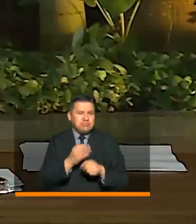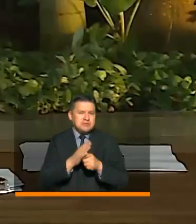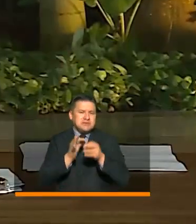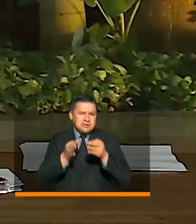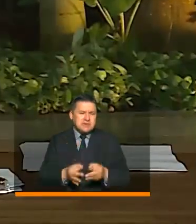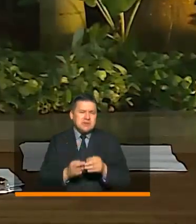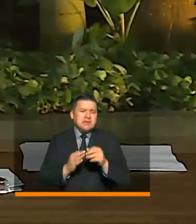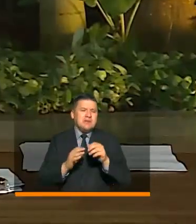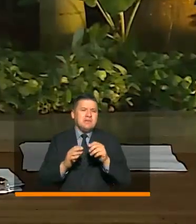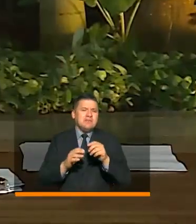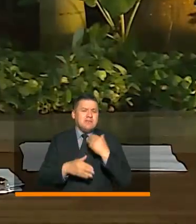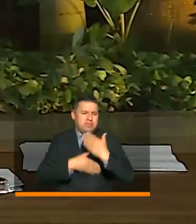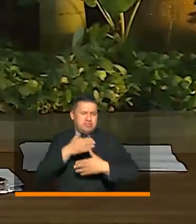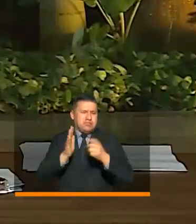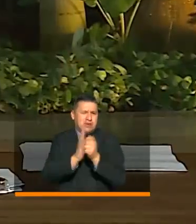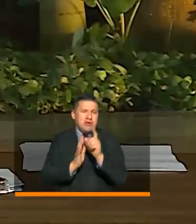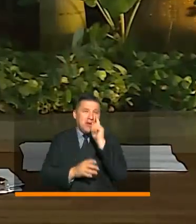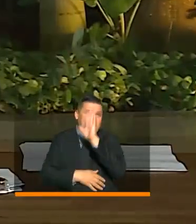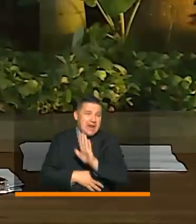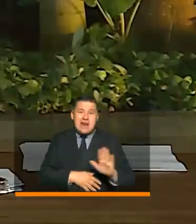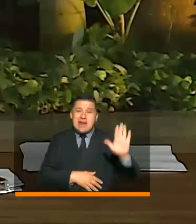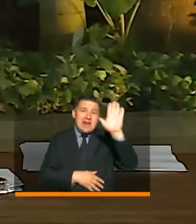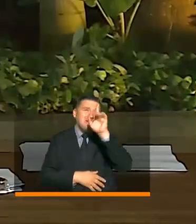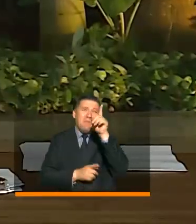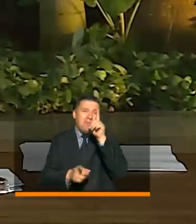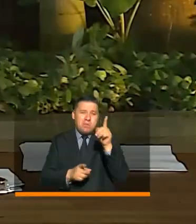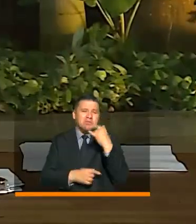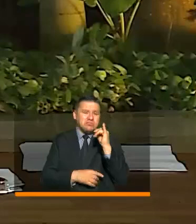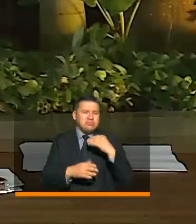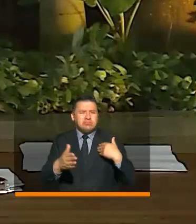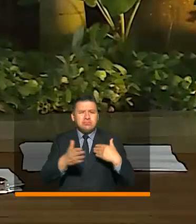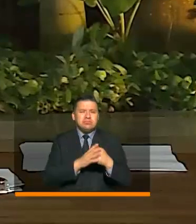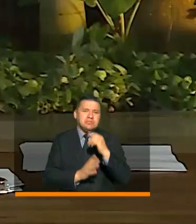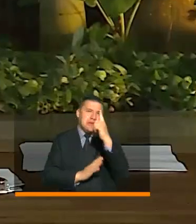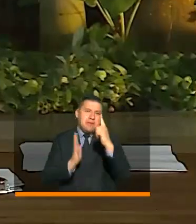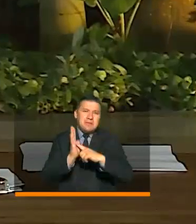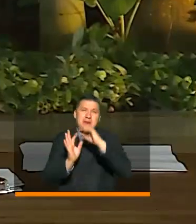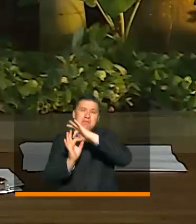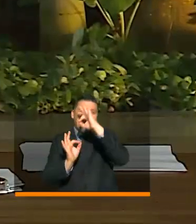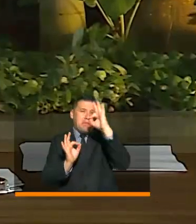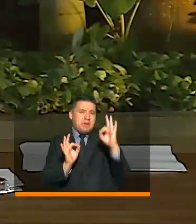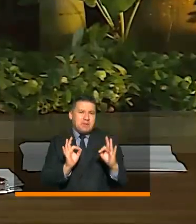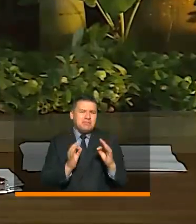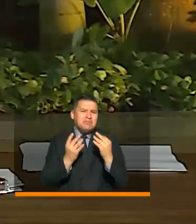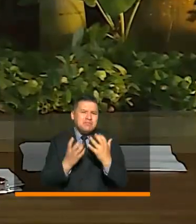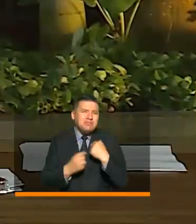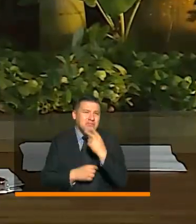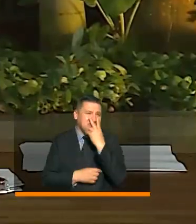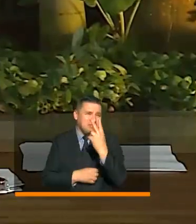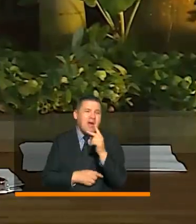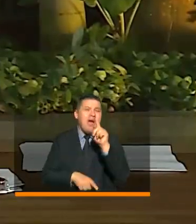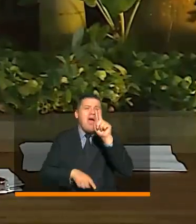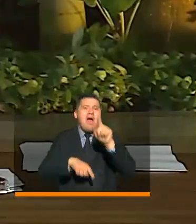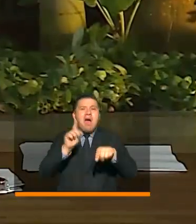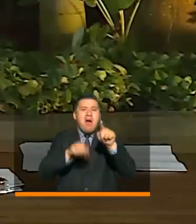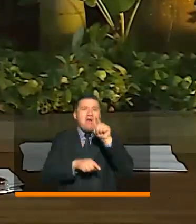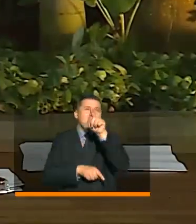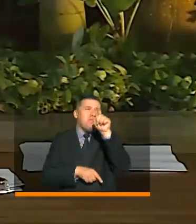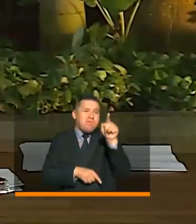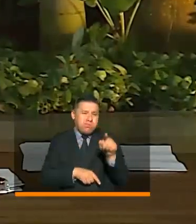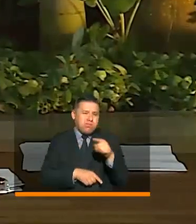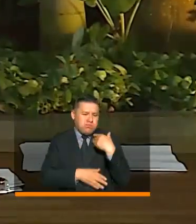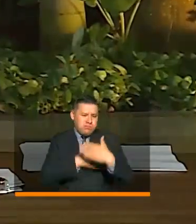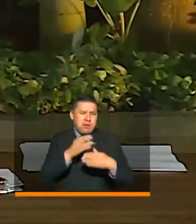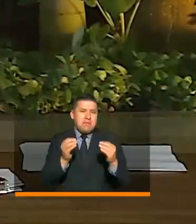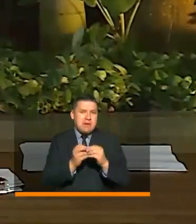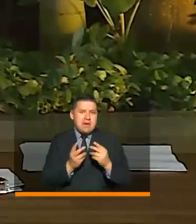segura. Ese programa se ha adelantado en todo el territorio nacional. Hemos llegado a más de 1,000 municipios. Lo que hemos visto es que hay algunos lugares donde se ha